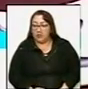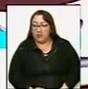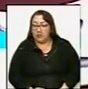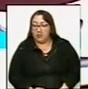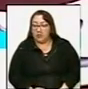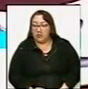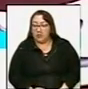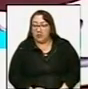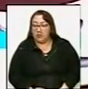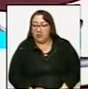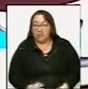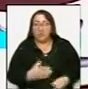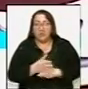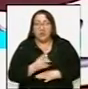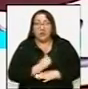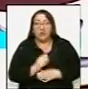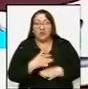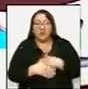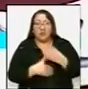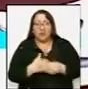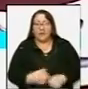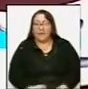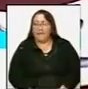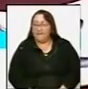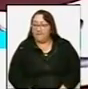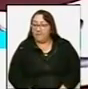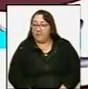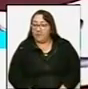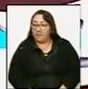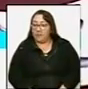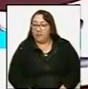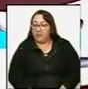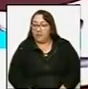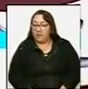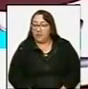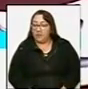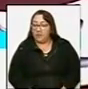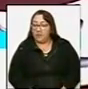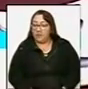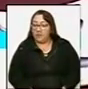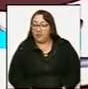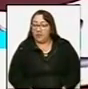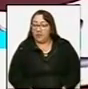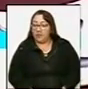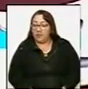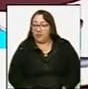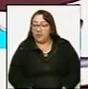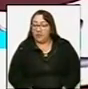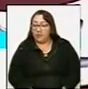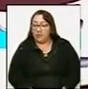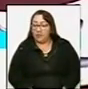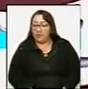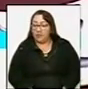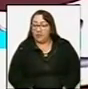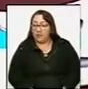inscripción para el proceso electoral en el que esa organización quiera participar.